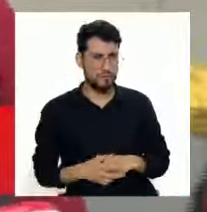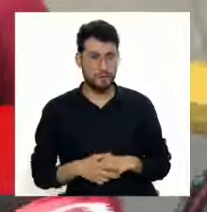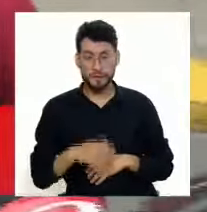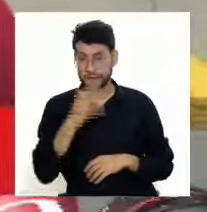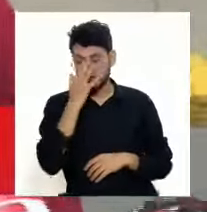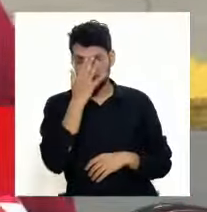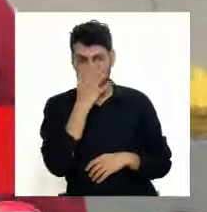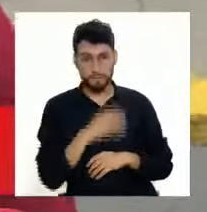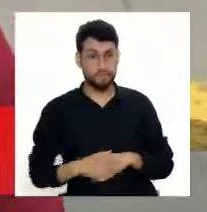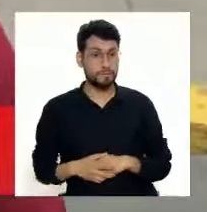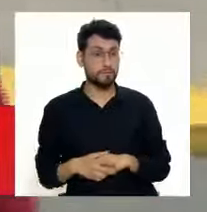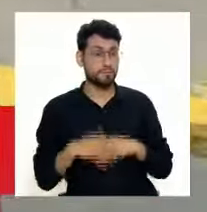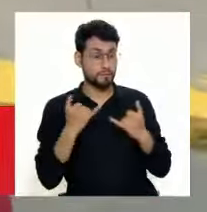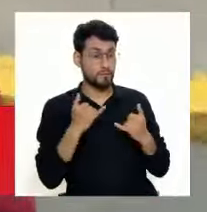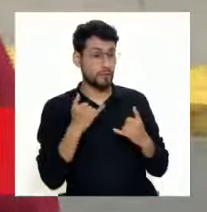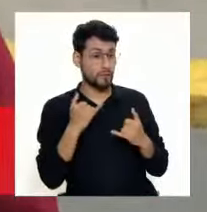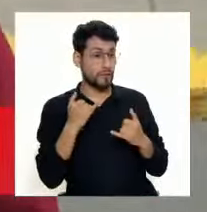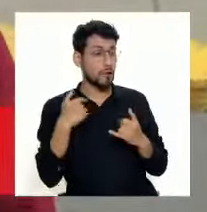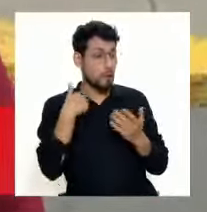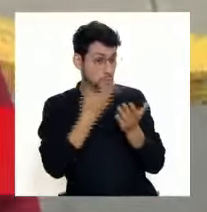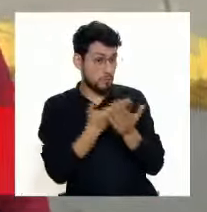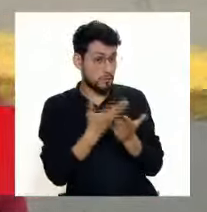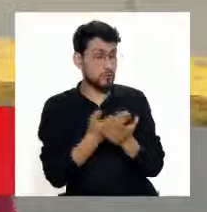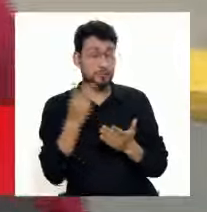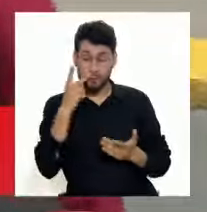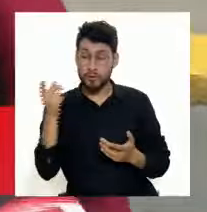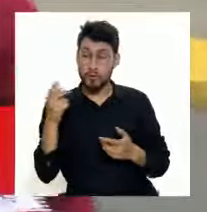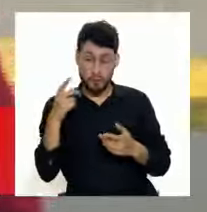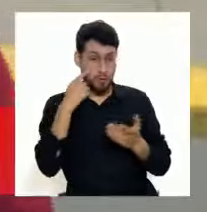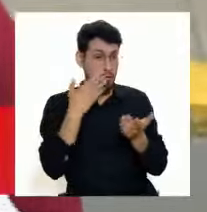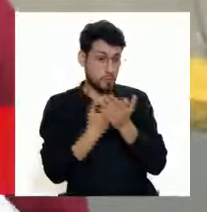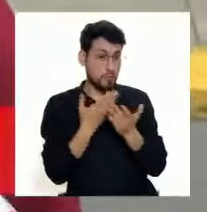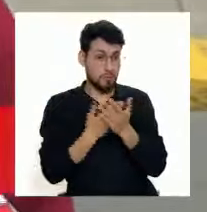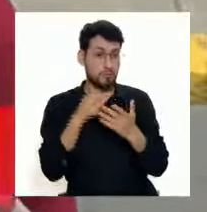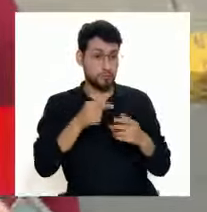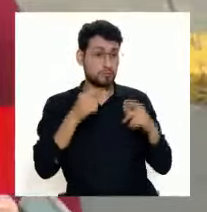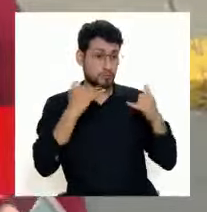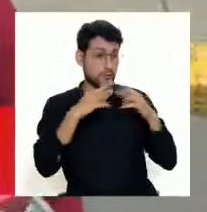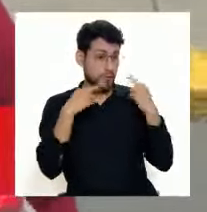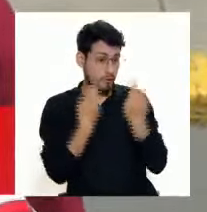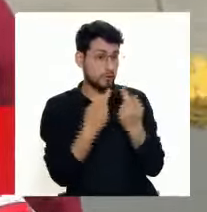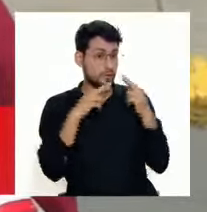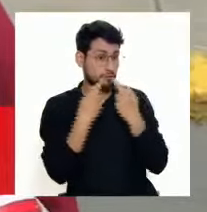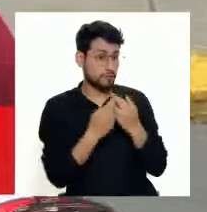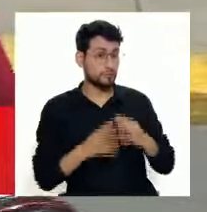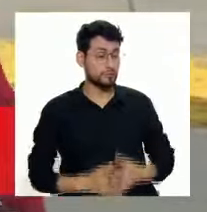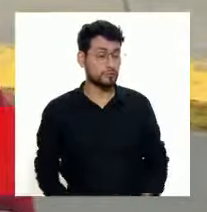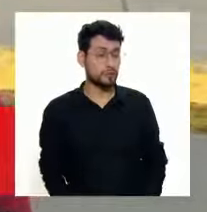vaya absolutamente a toda ninguna prueba y ustedes se van a dar cuenta de esta obsesión.